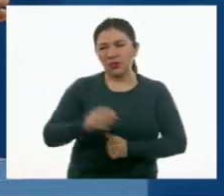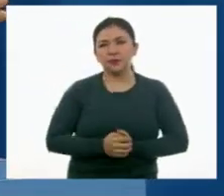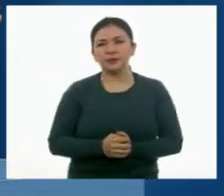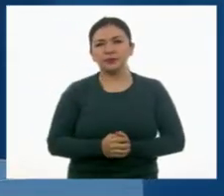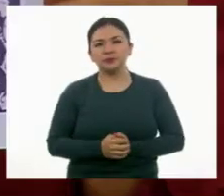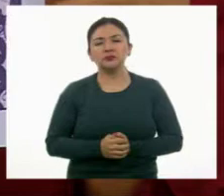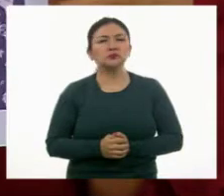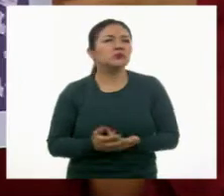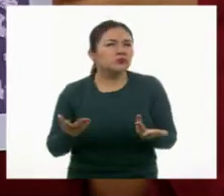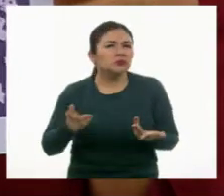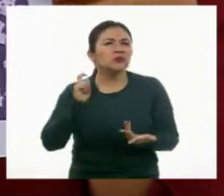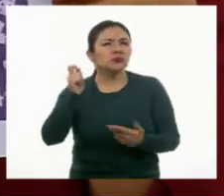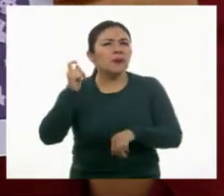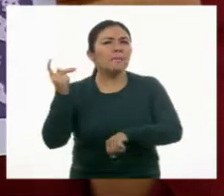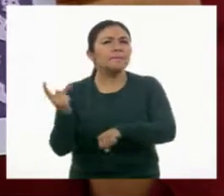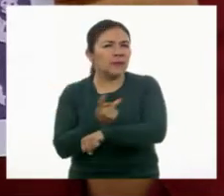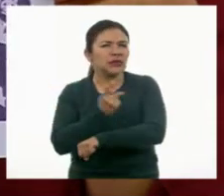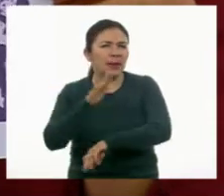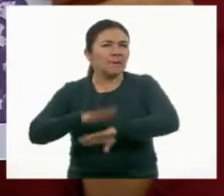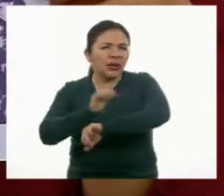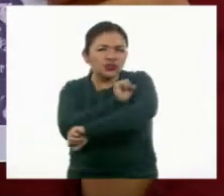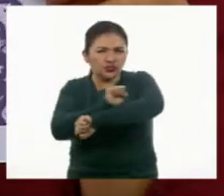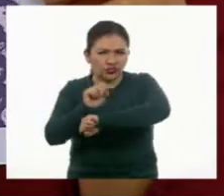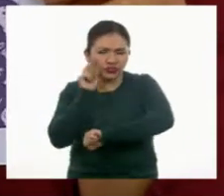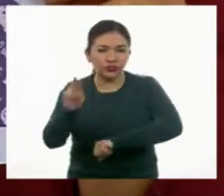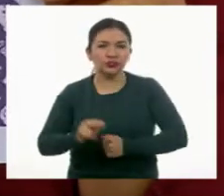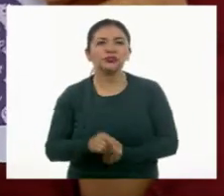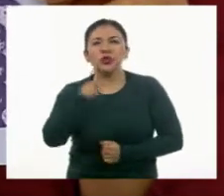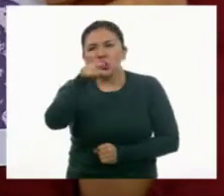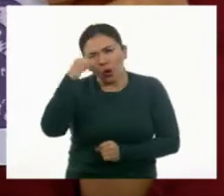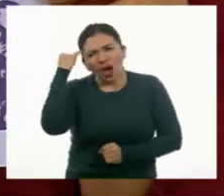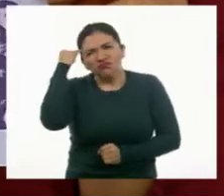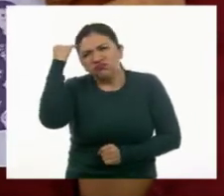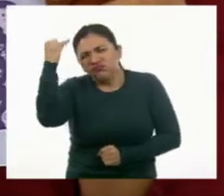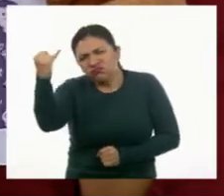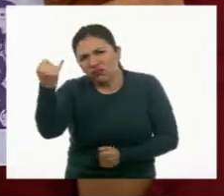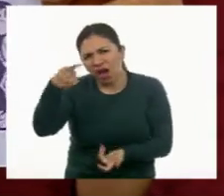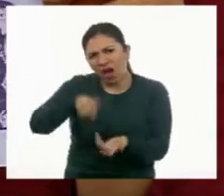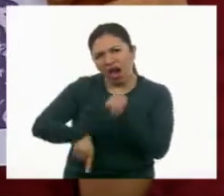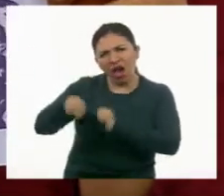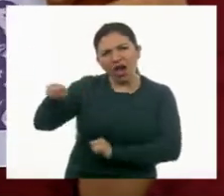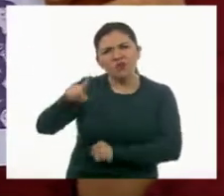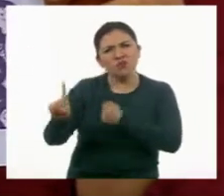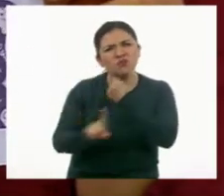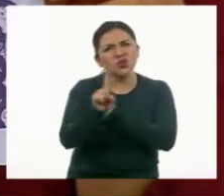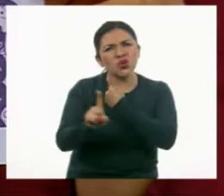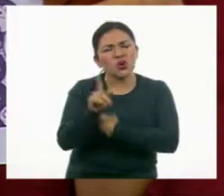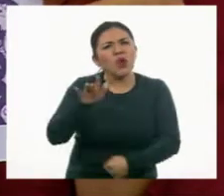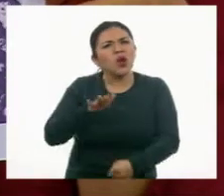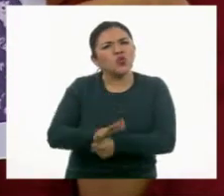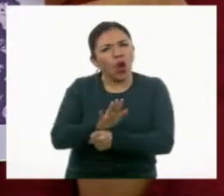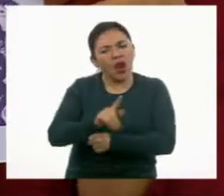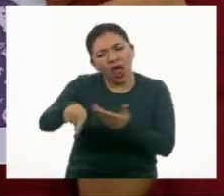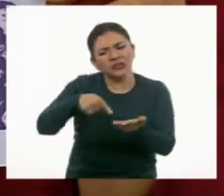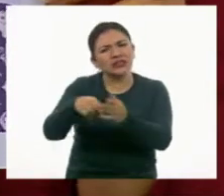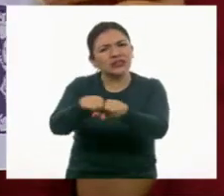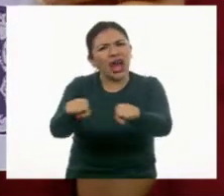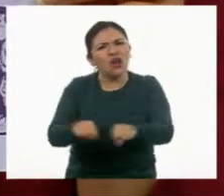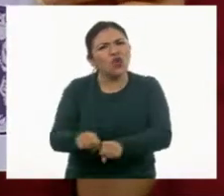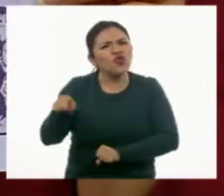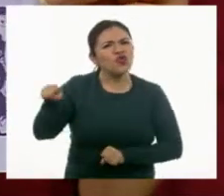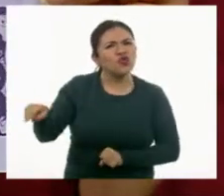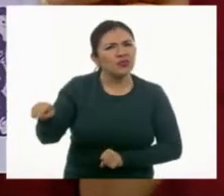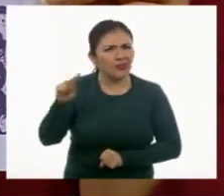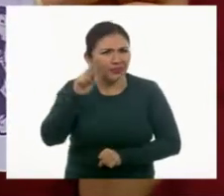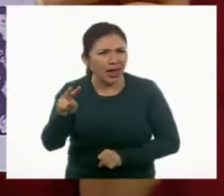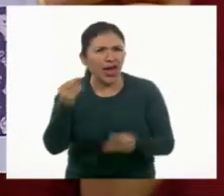Es una situación así muy sencillita. ¿Tú imaginas qué problemas puedan presentarse en un aula que está